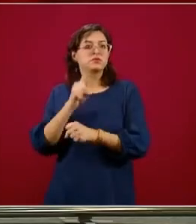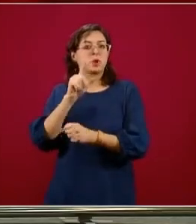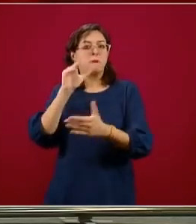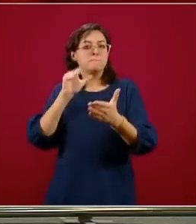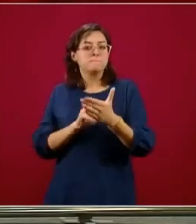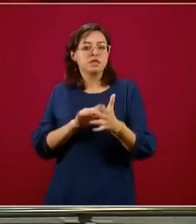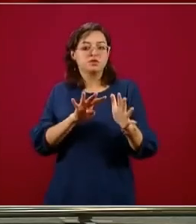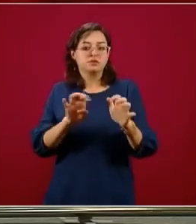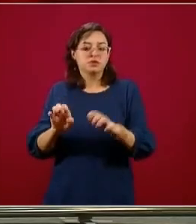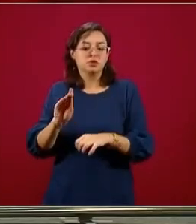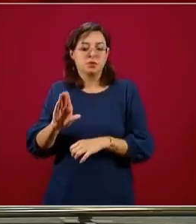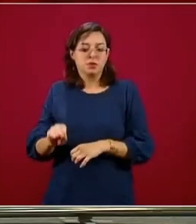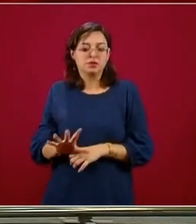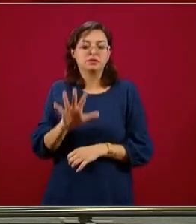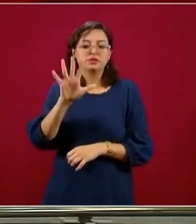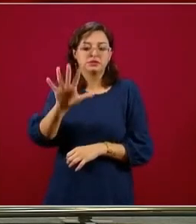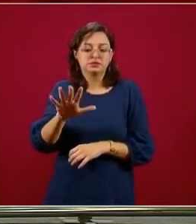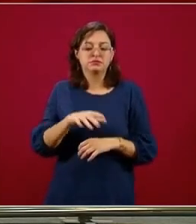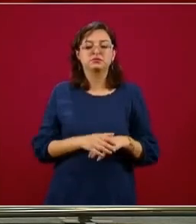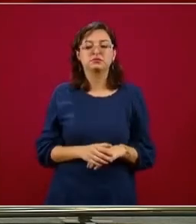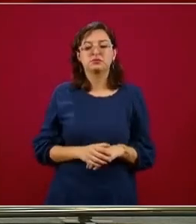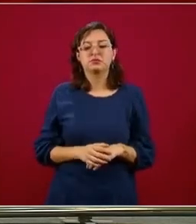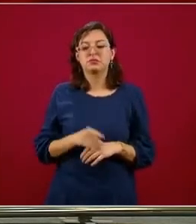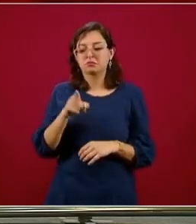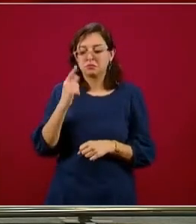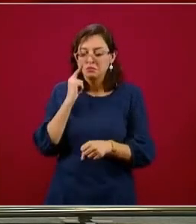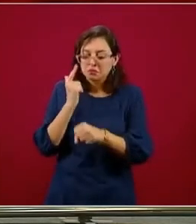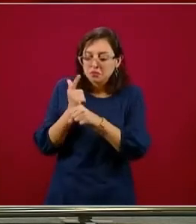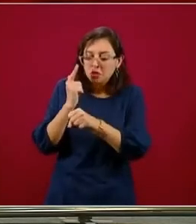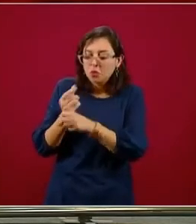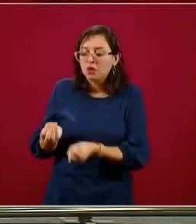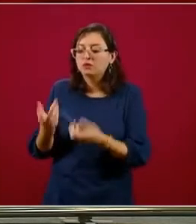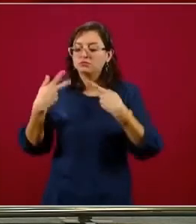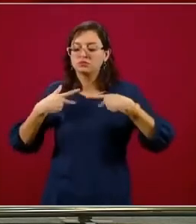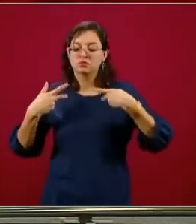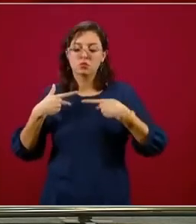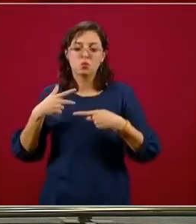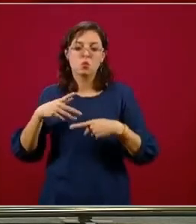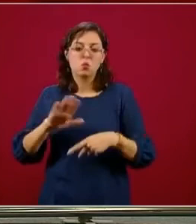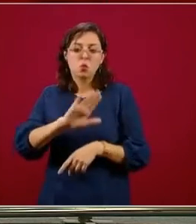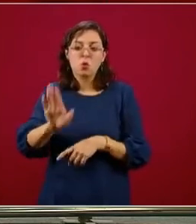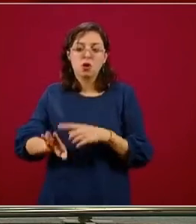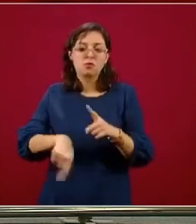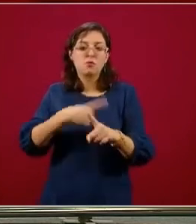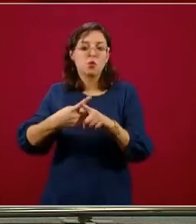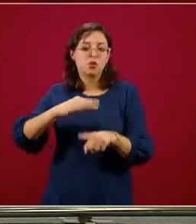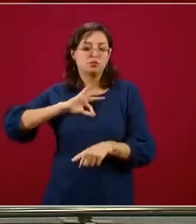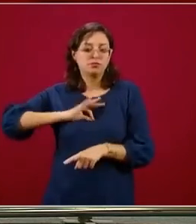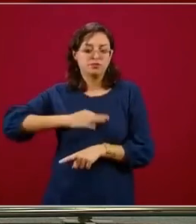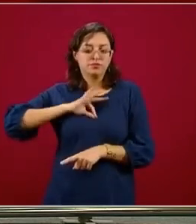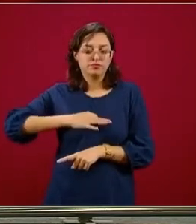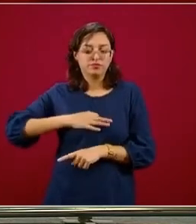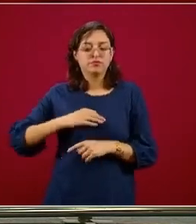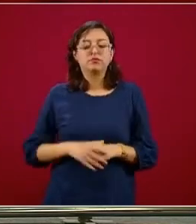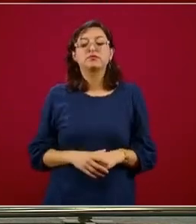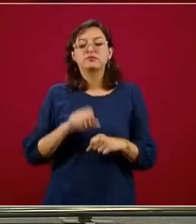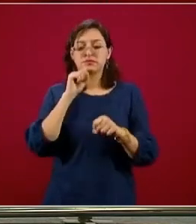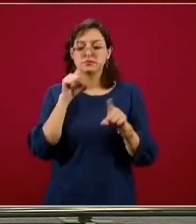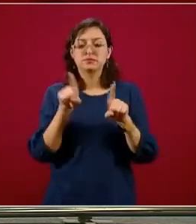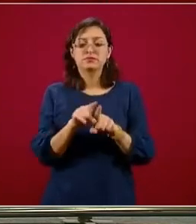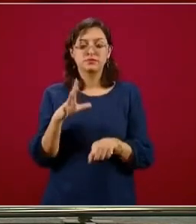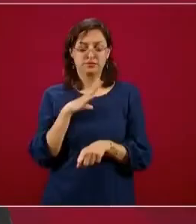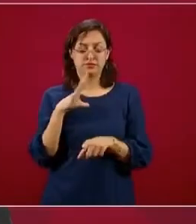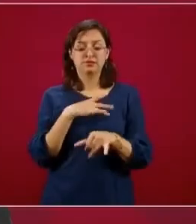llama Sistema Epidemiológico Estadístico de Defunciones. Y por el otro lado tenemos información sobre